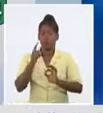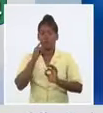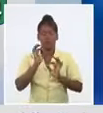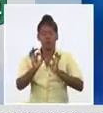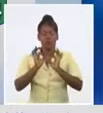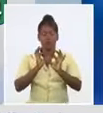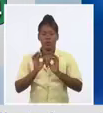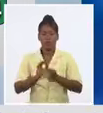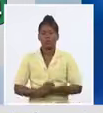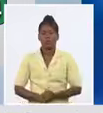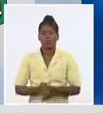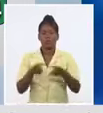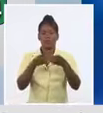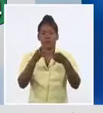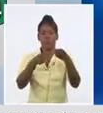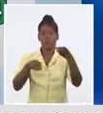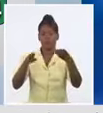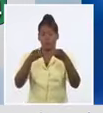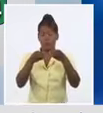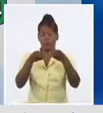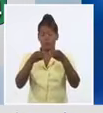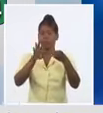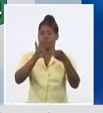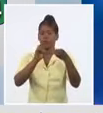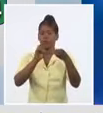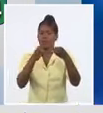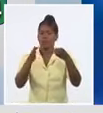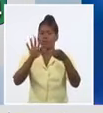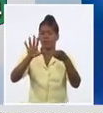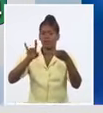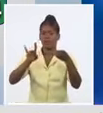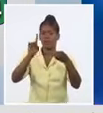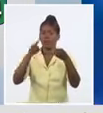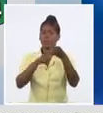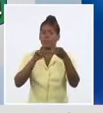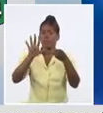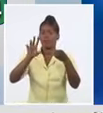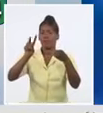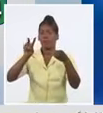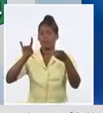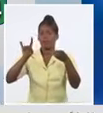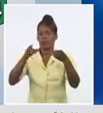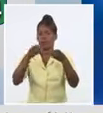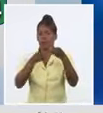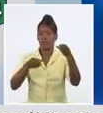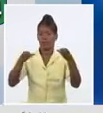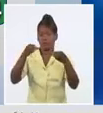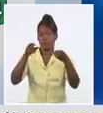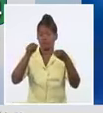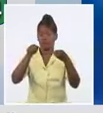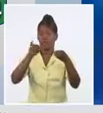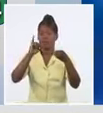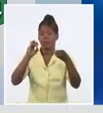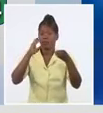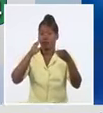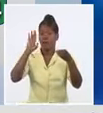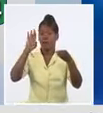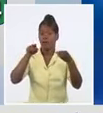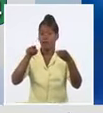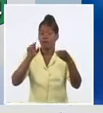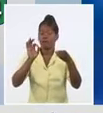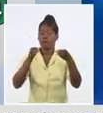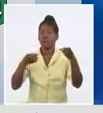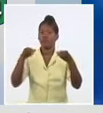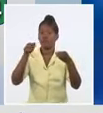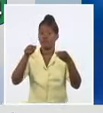día de ayer, de 40 a 59 años, 1,529, y de 60 años y más, nuevamente,